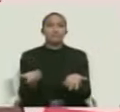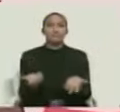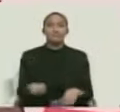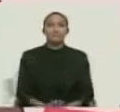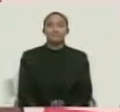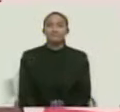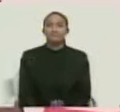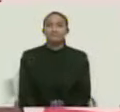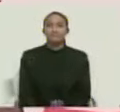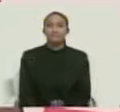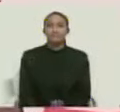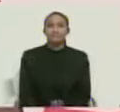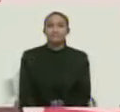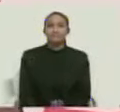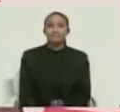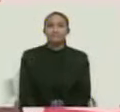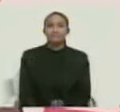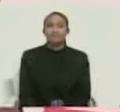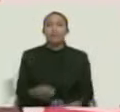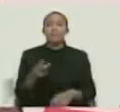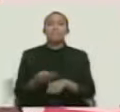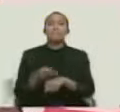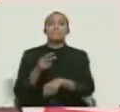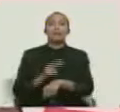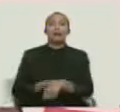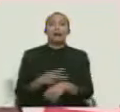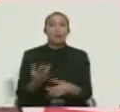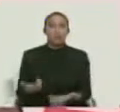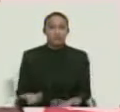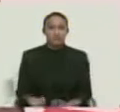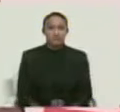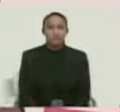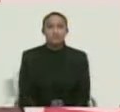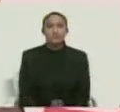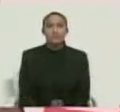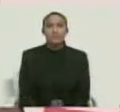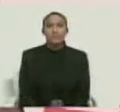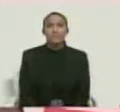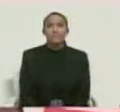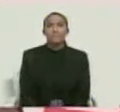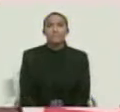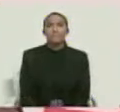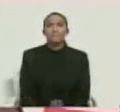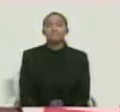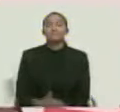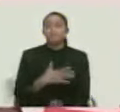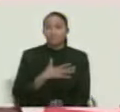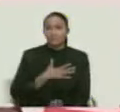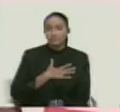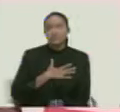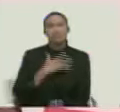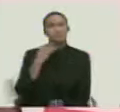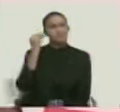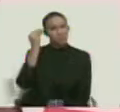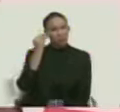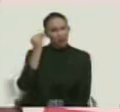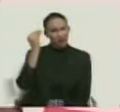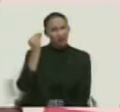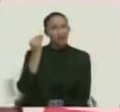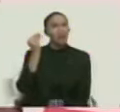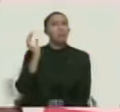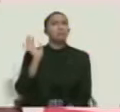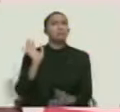yo creo que ese espectro de violencia en el sector opositor está llegando a su final.